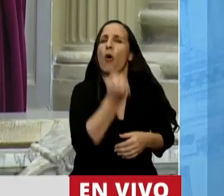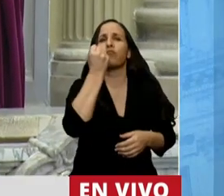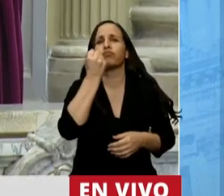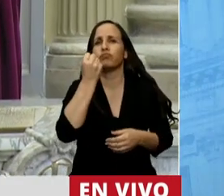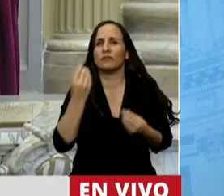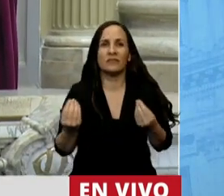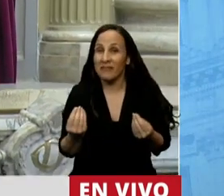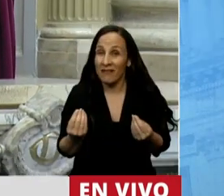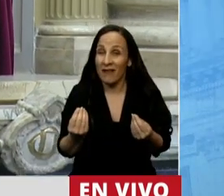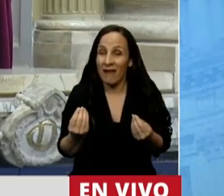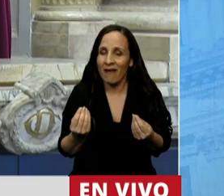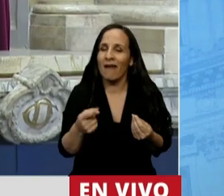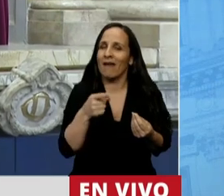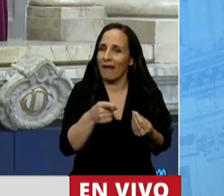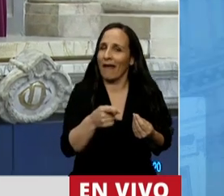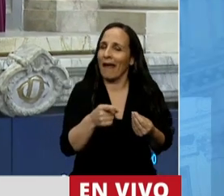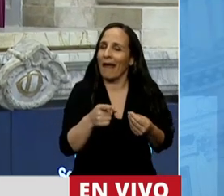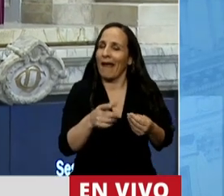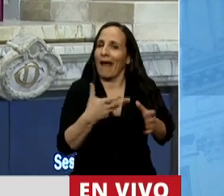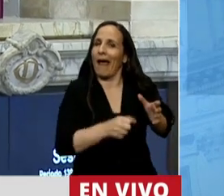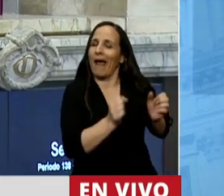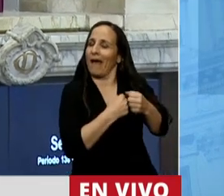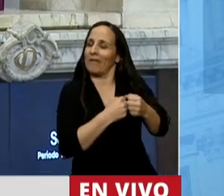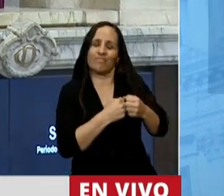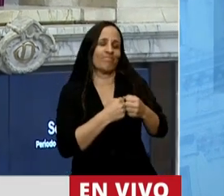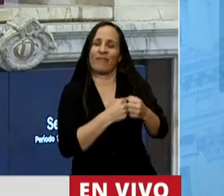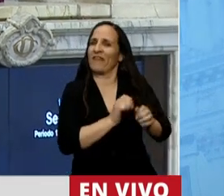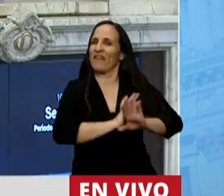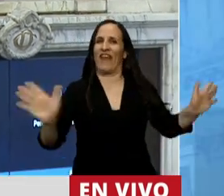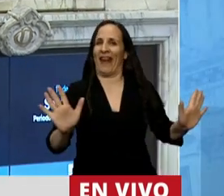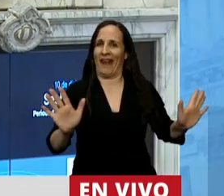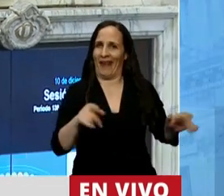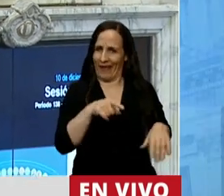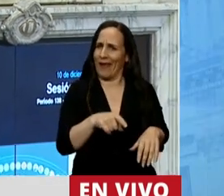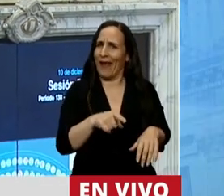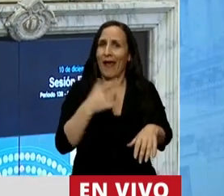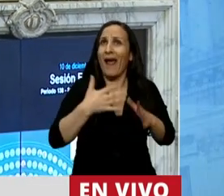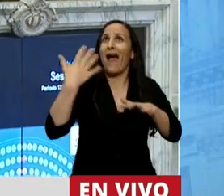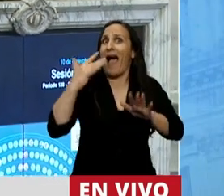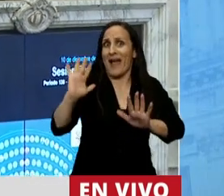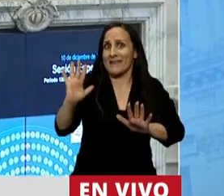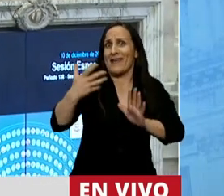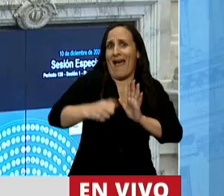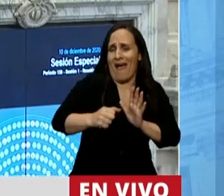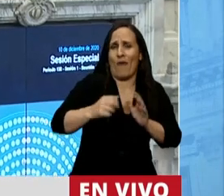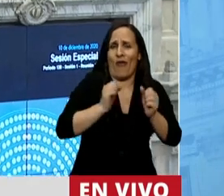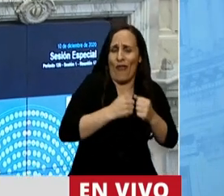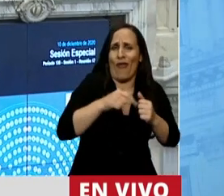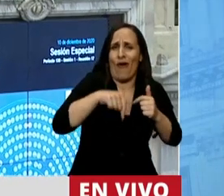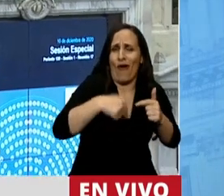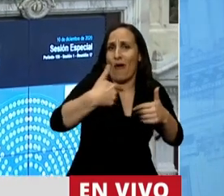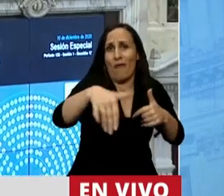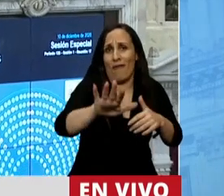de la clandestinidad una realidad que existe, que existió y seguirá existiendo, como es la